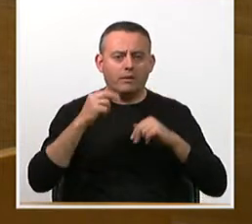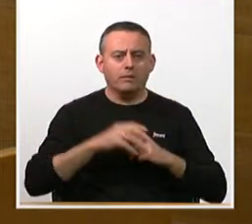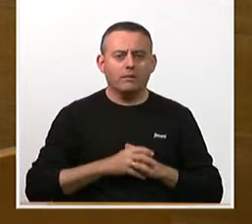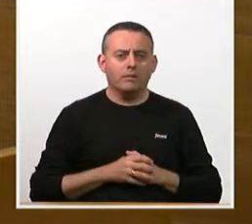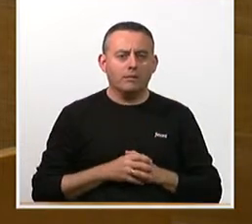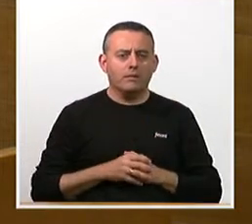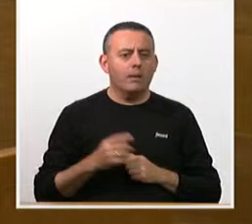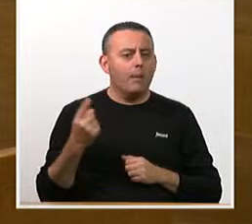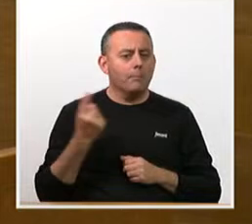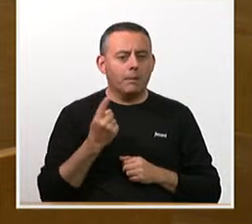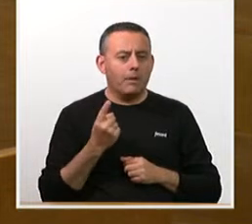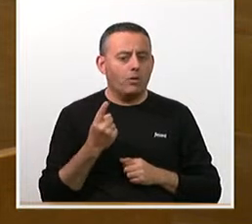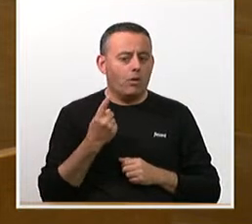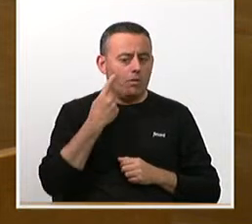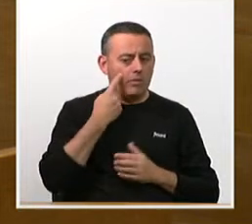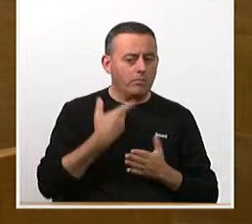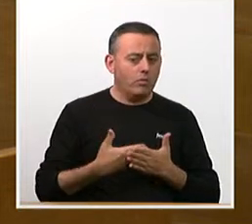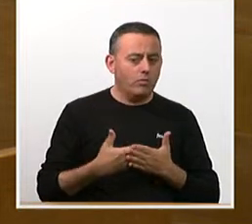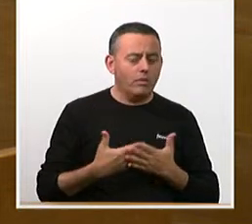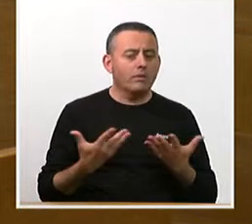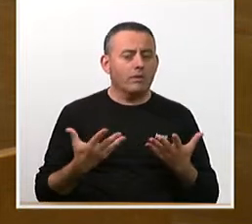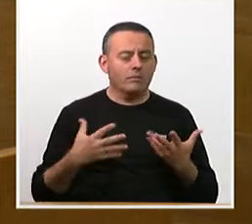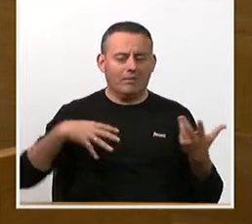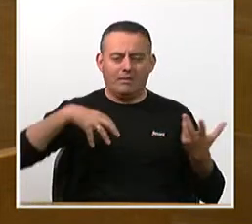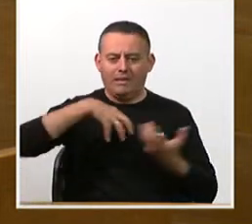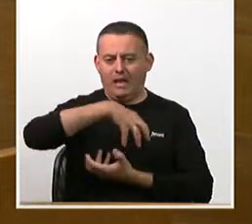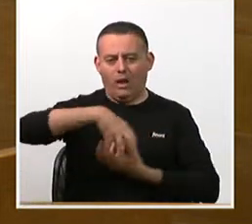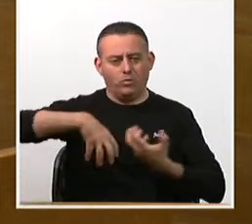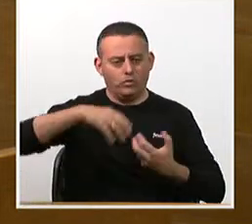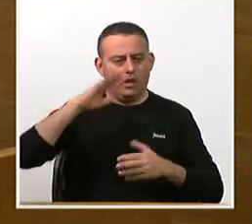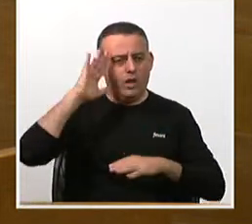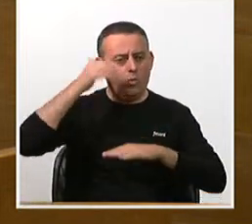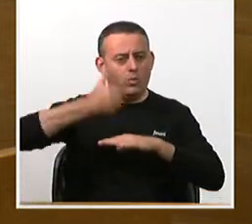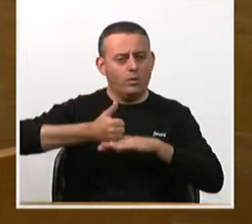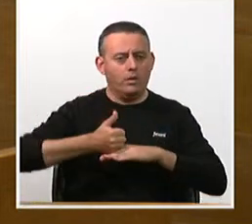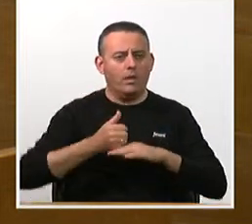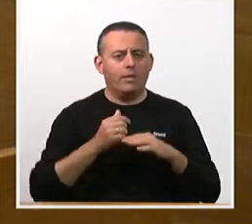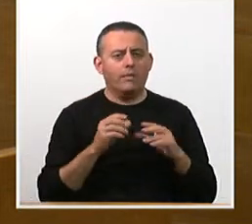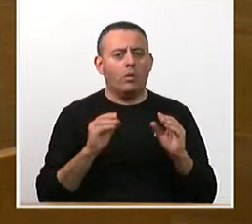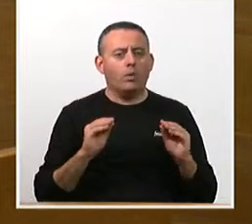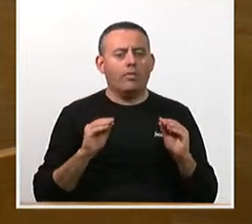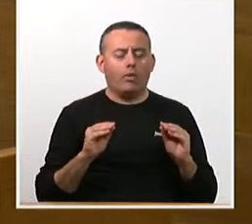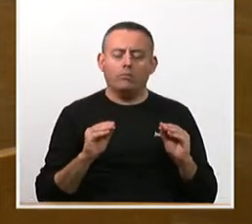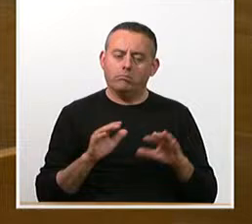comprar es el caos de la consellería de educ y